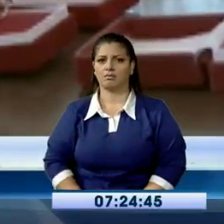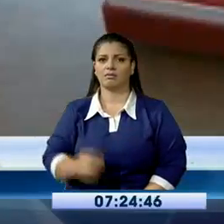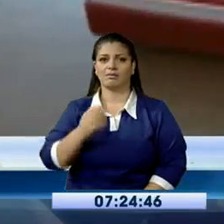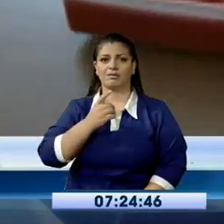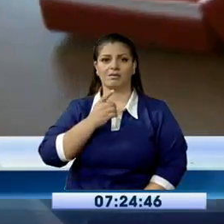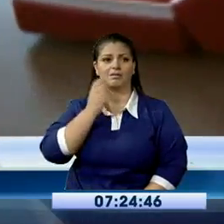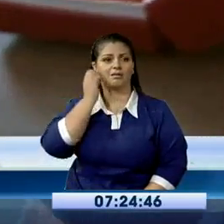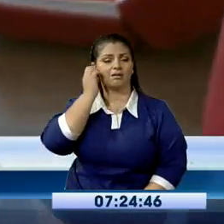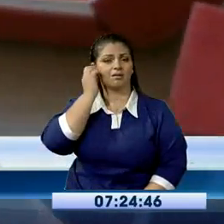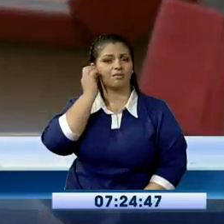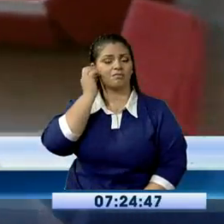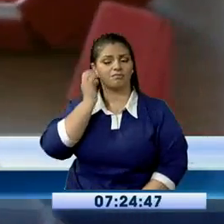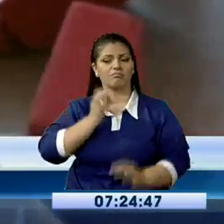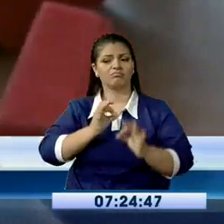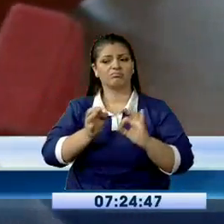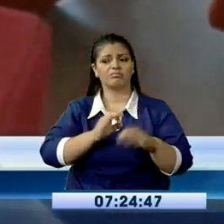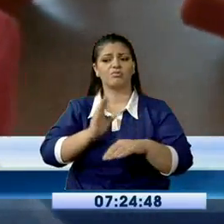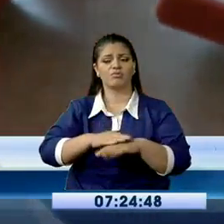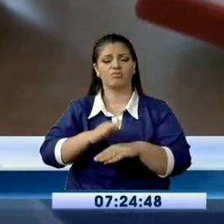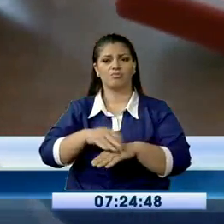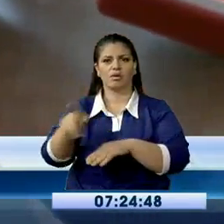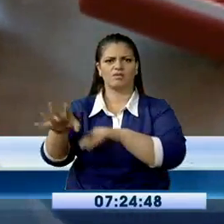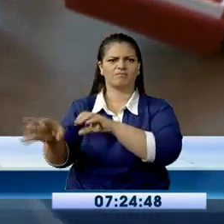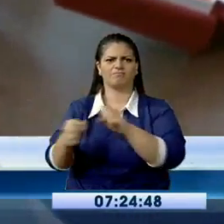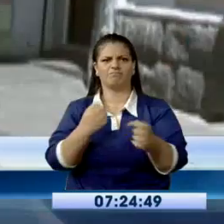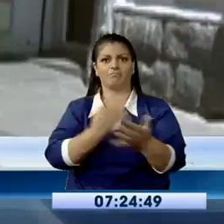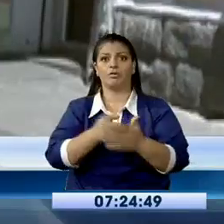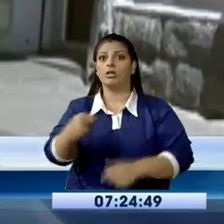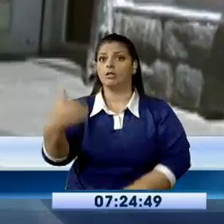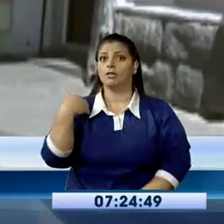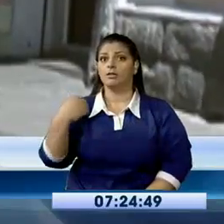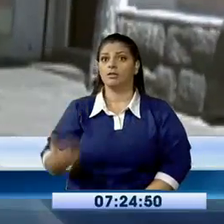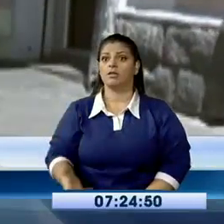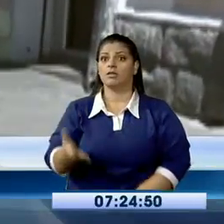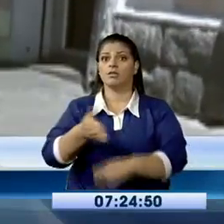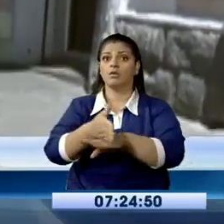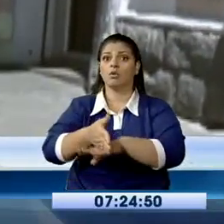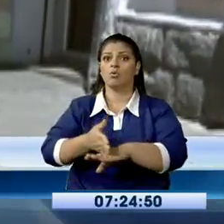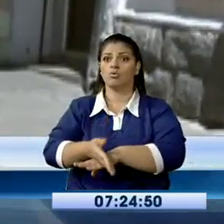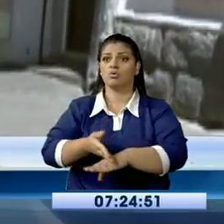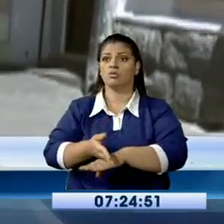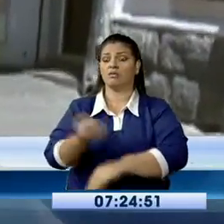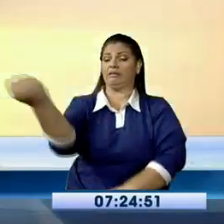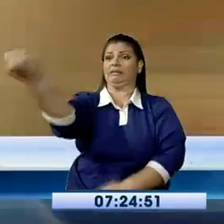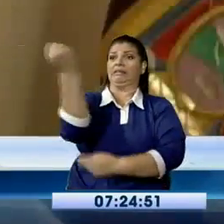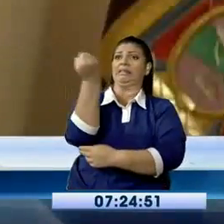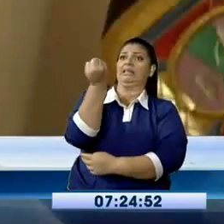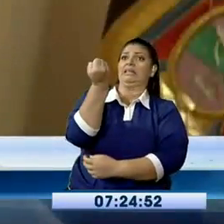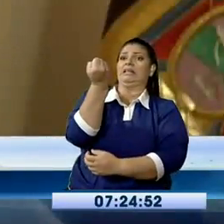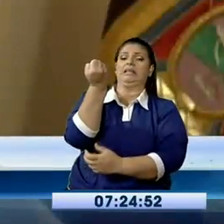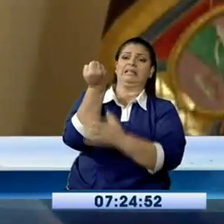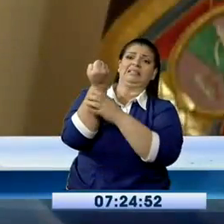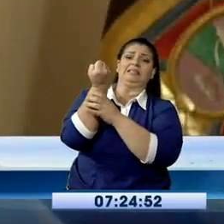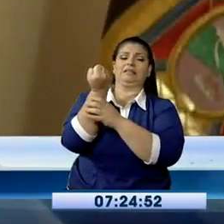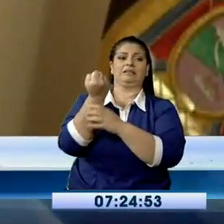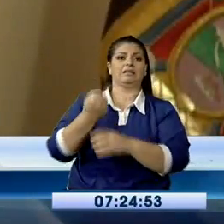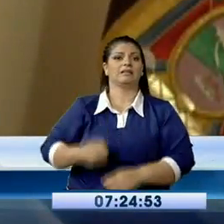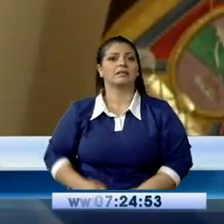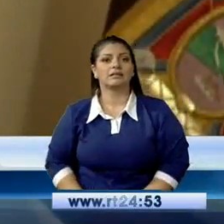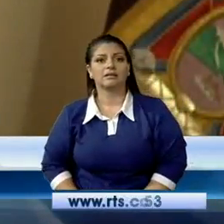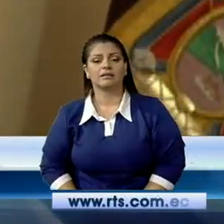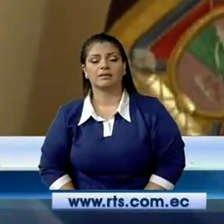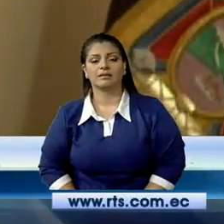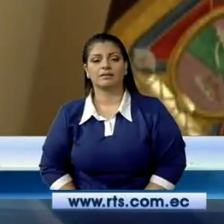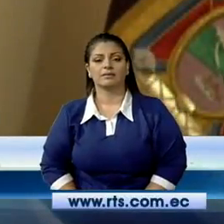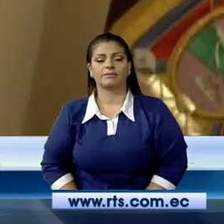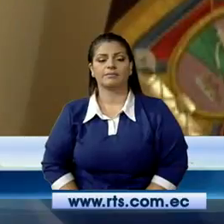preventiva por robo agravado. Habrían utilizado armas cortopunzantes para el atraco, que no prosperó. Referenciar el delito